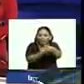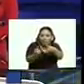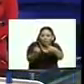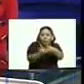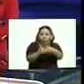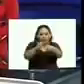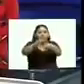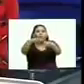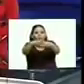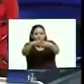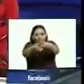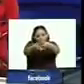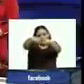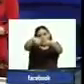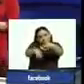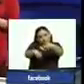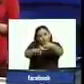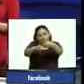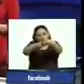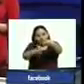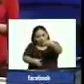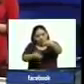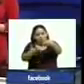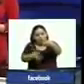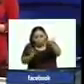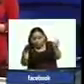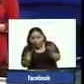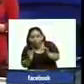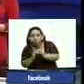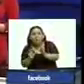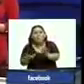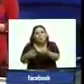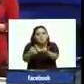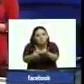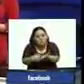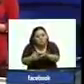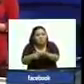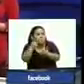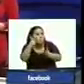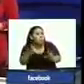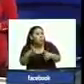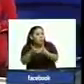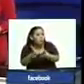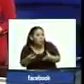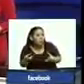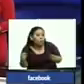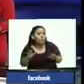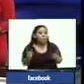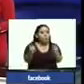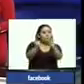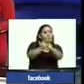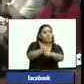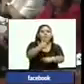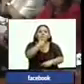ADOC, que estudia las reformas de las pensiones, se reunieron para iniciar el camino para un cambio previsional en el país.